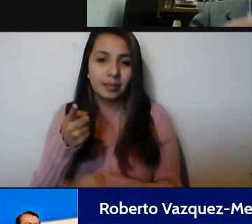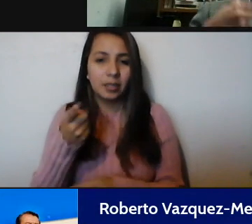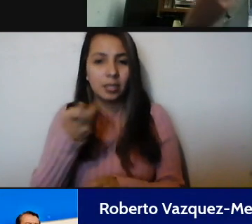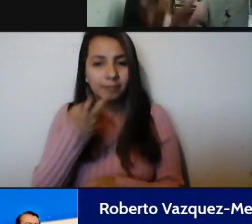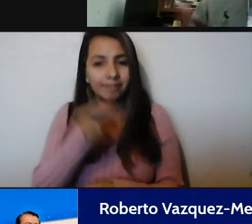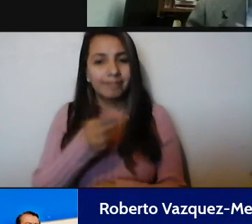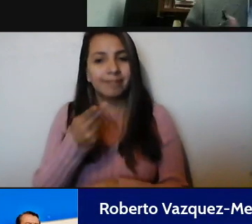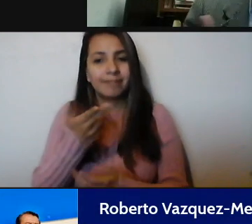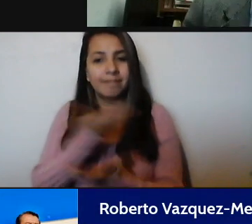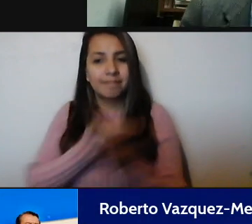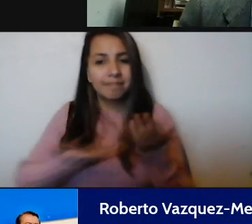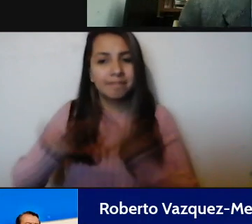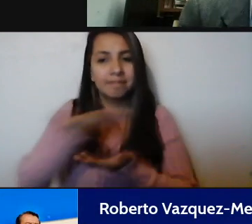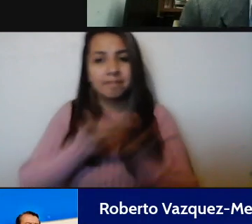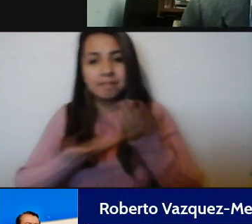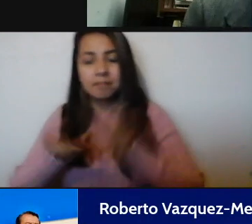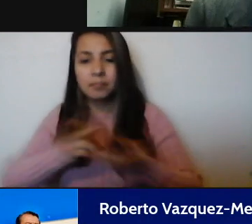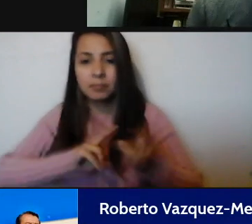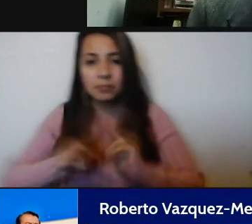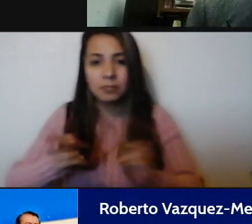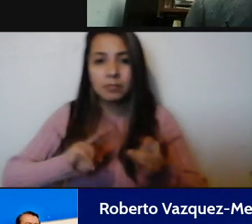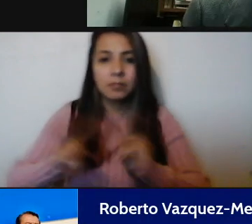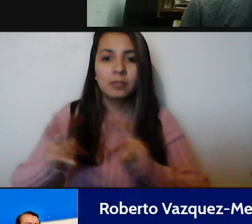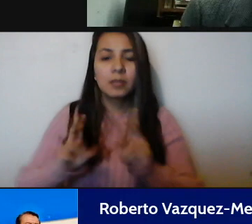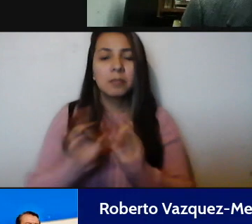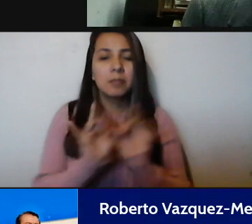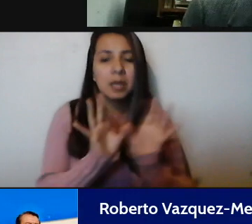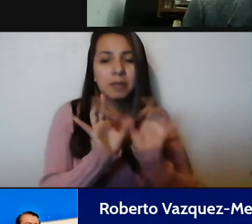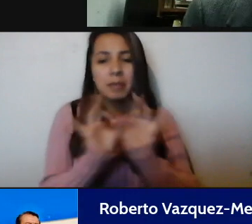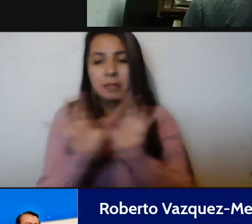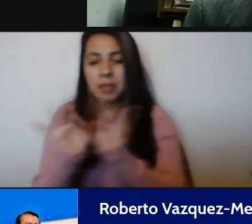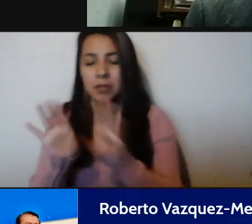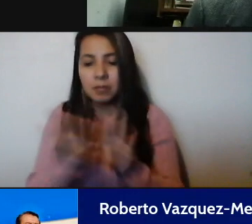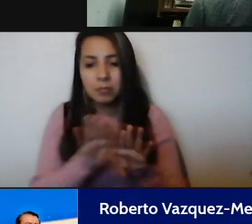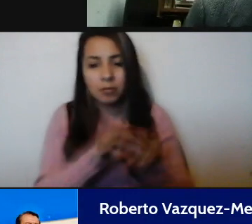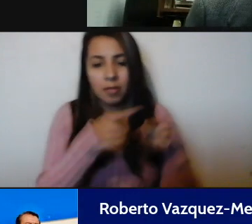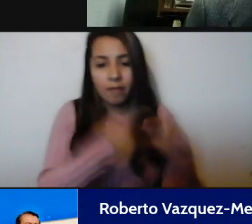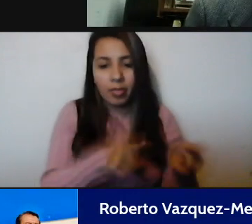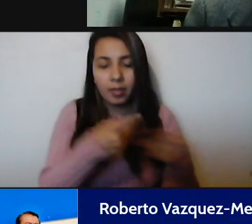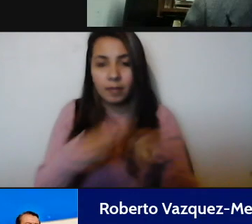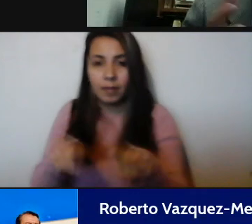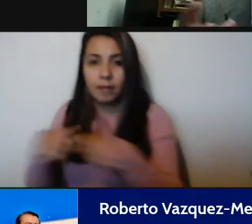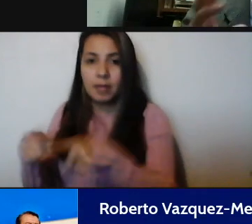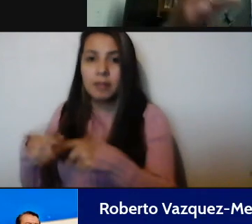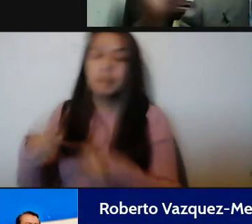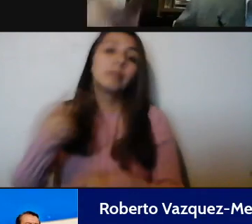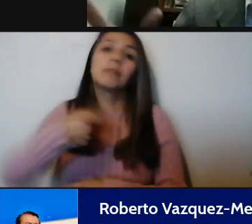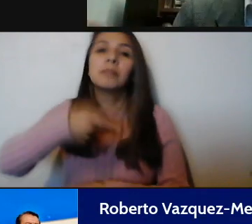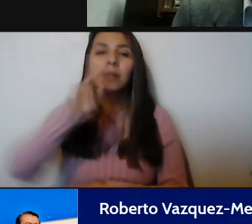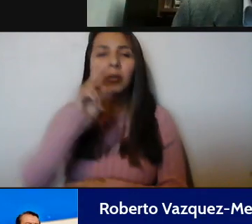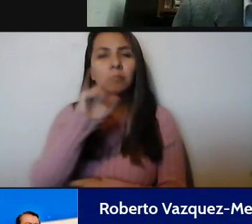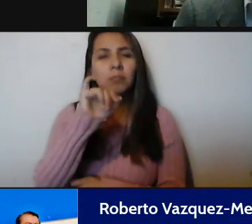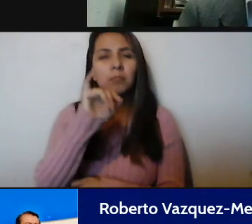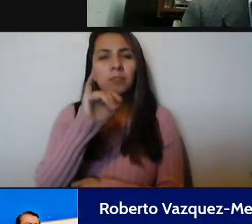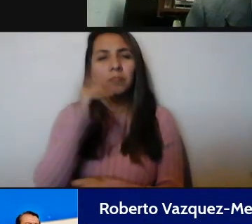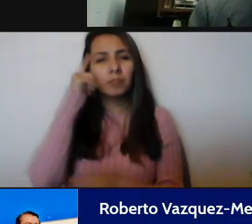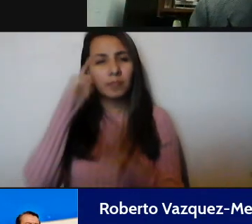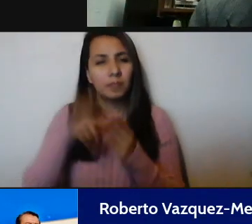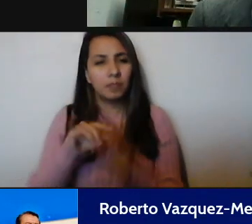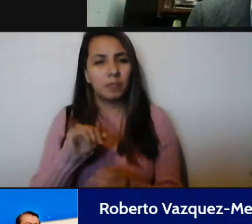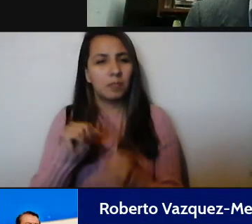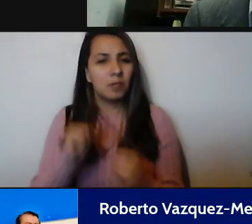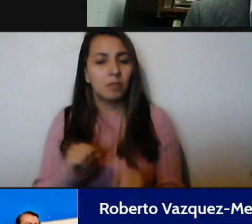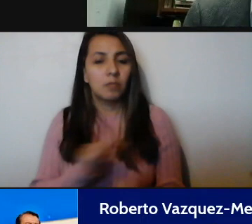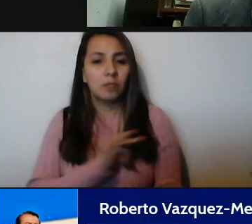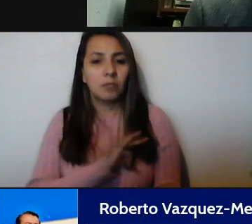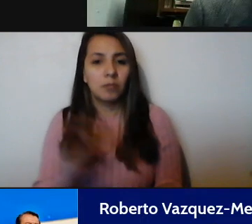la charla, decía de poder platicar este tipo de mecanismos o de escenarios más